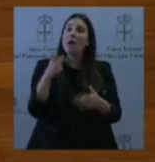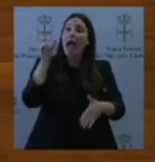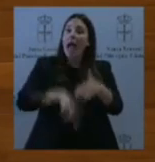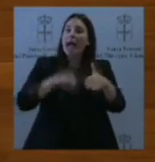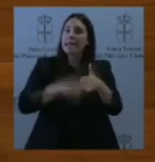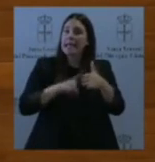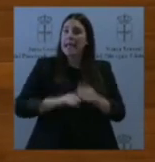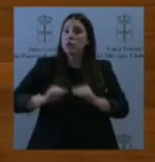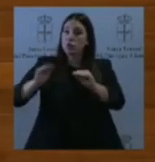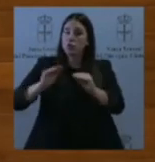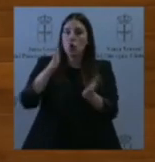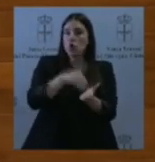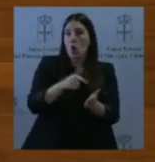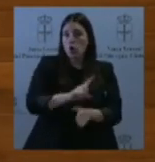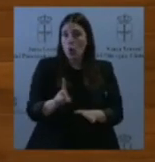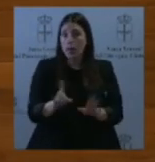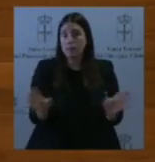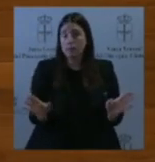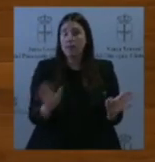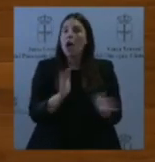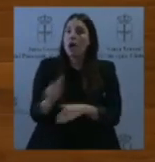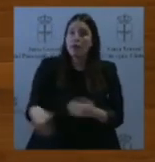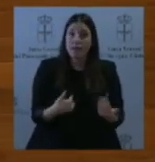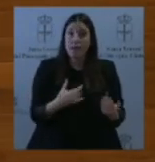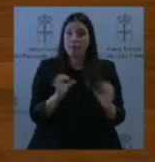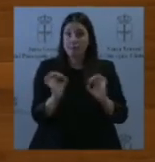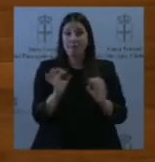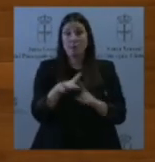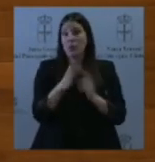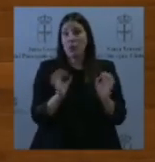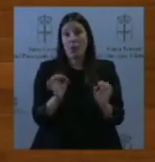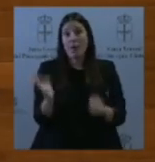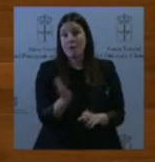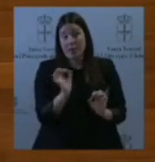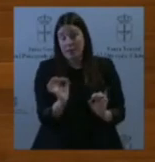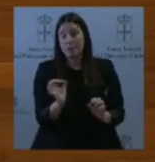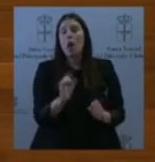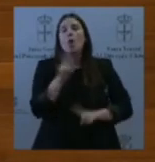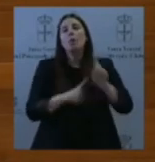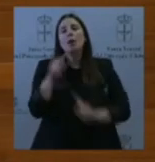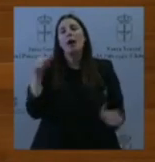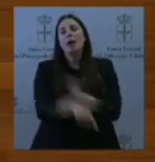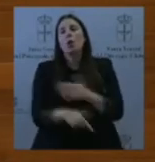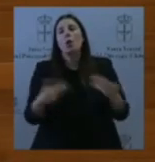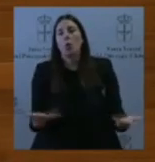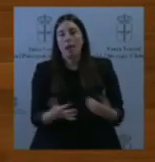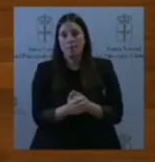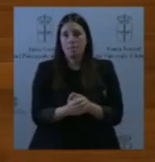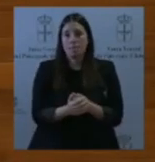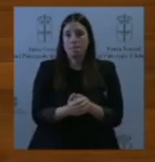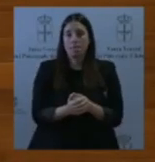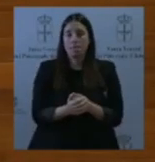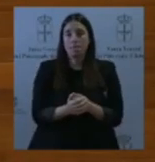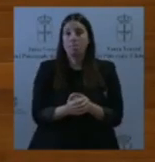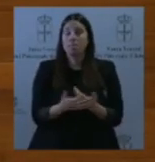al fin y al cabo es lo que ocurre. Pero ¿cuál es el problema de fondo? El problema de fondo que tenemos aquí, simple y llanamente, es que hay miles de familias